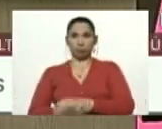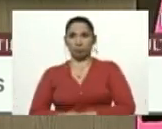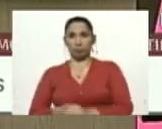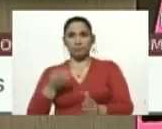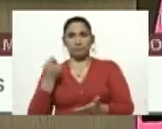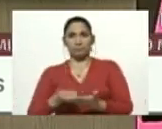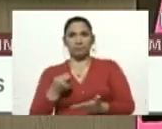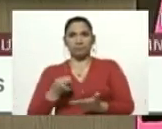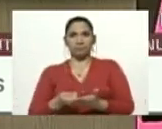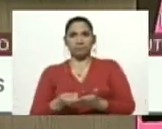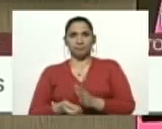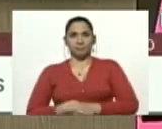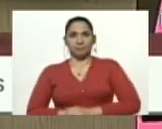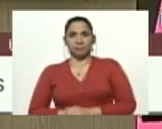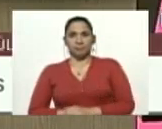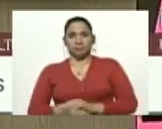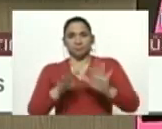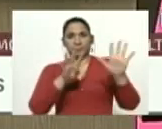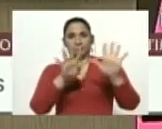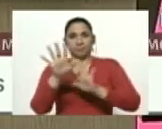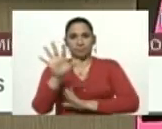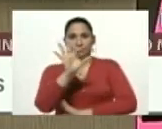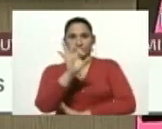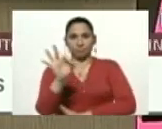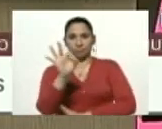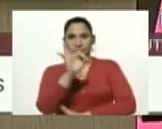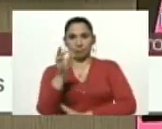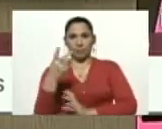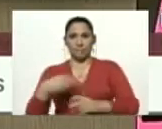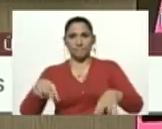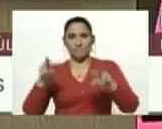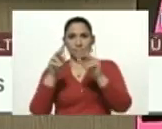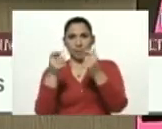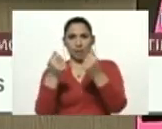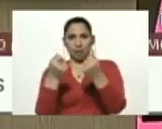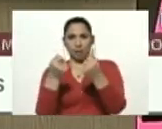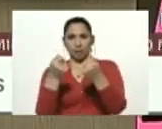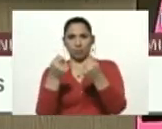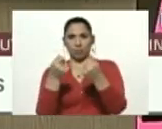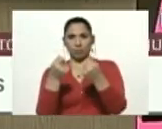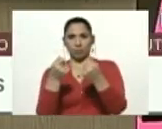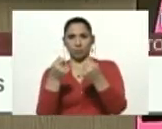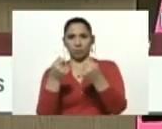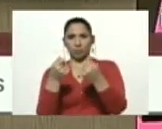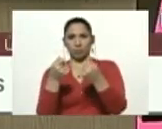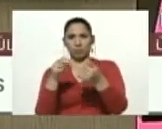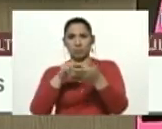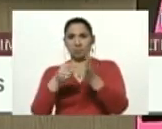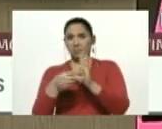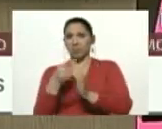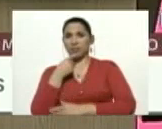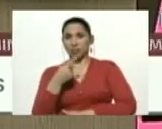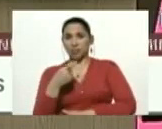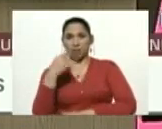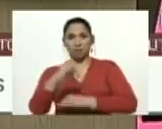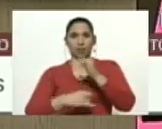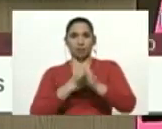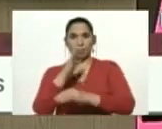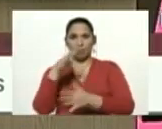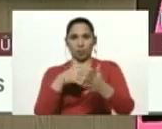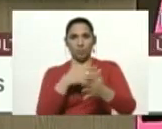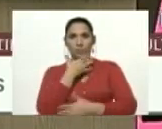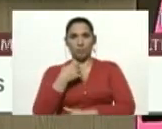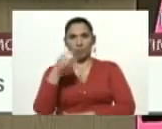subsidio que llega a un 95% del valor de referencia internacional, a 5.000